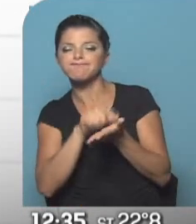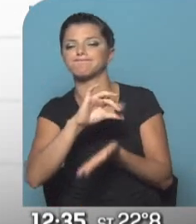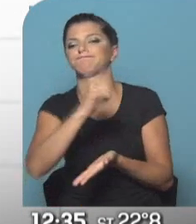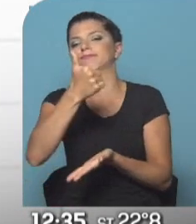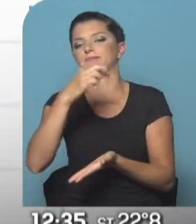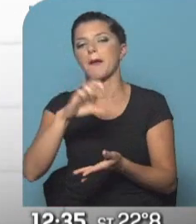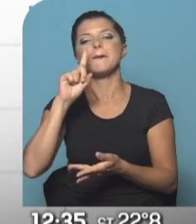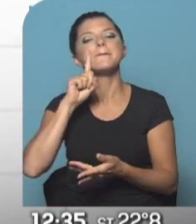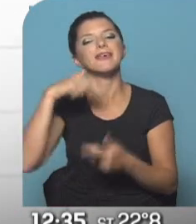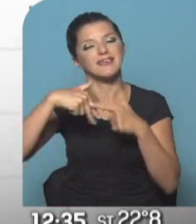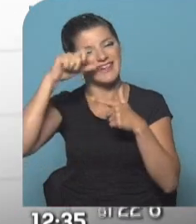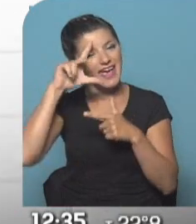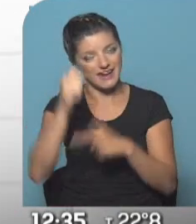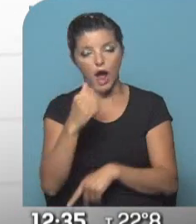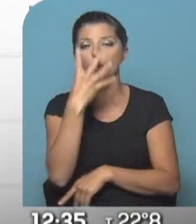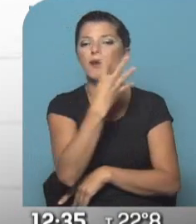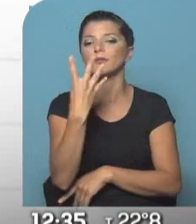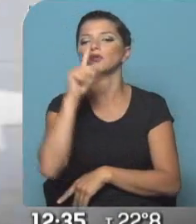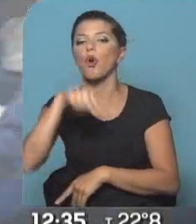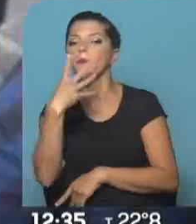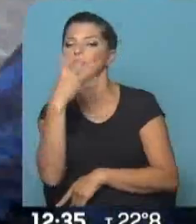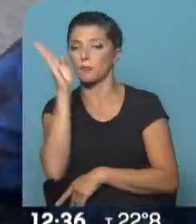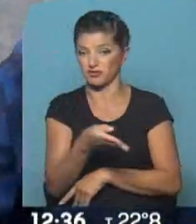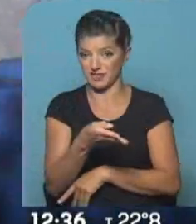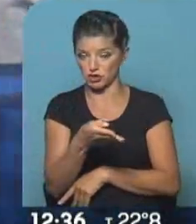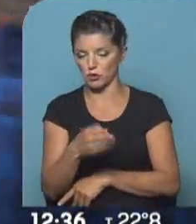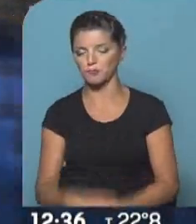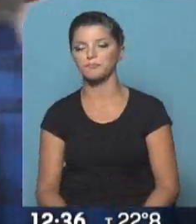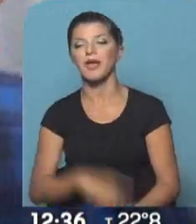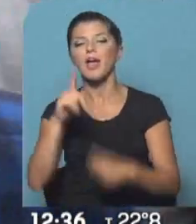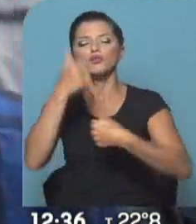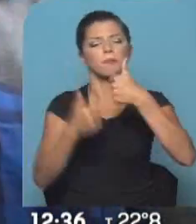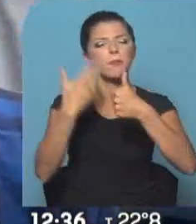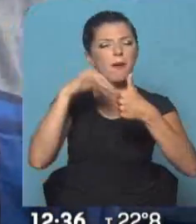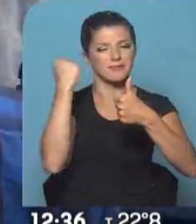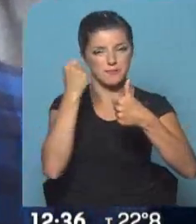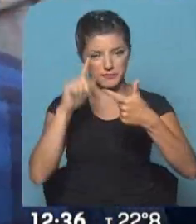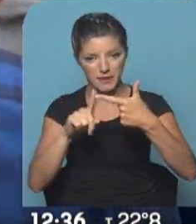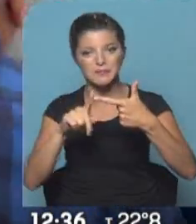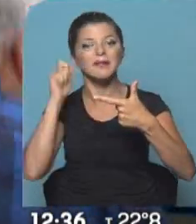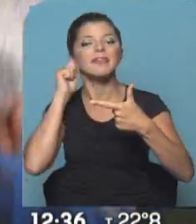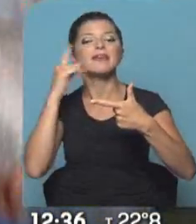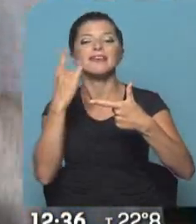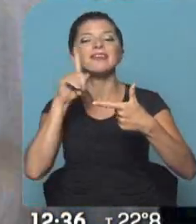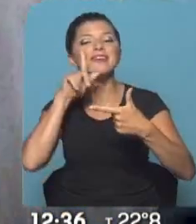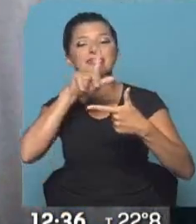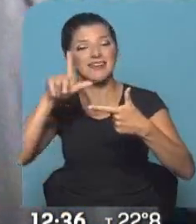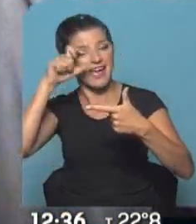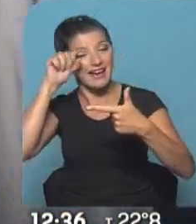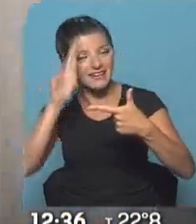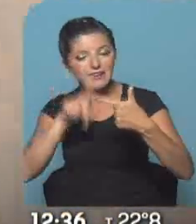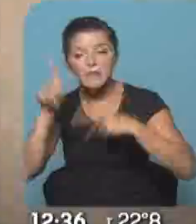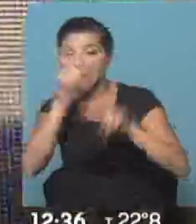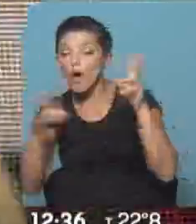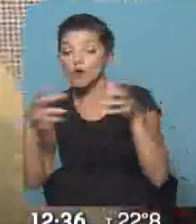un 44,4% de los sufragios. Su contendiente principal, Guillier, enfrenta el desafío de unir a la